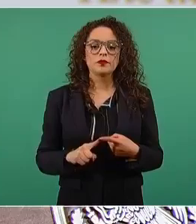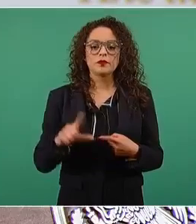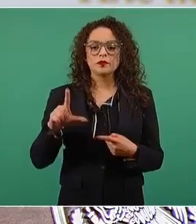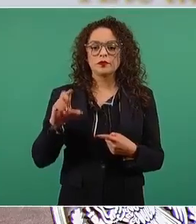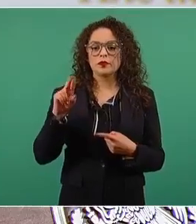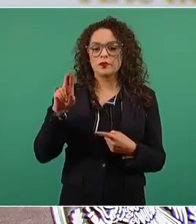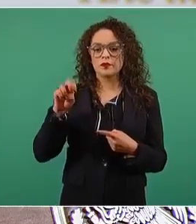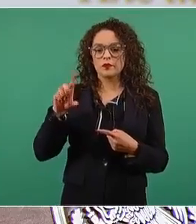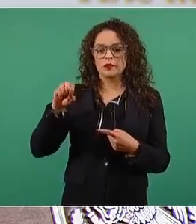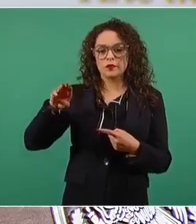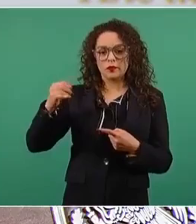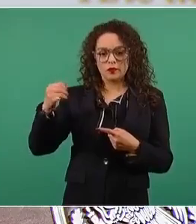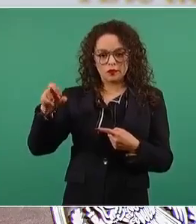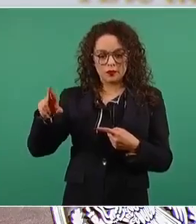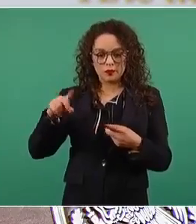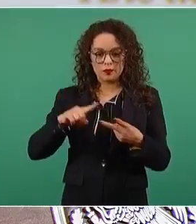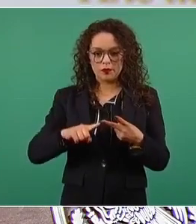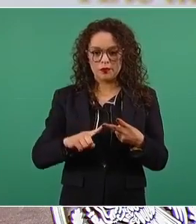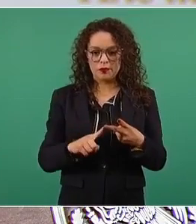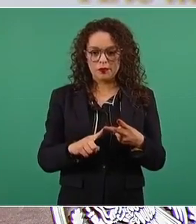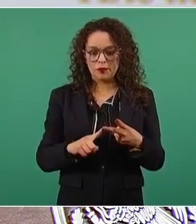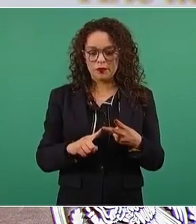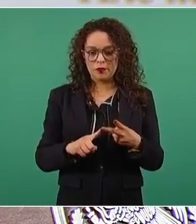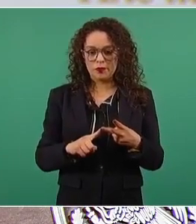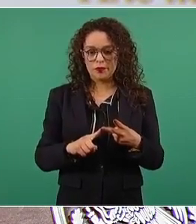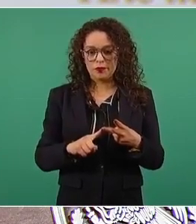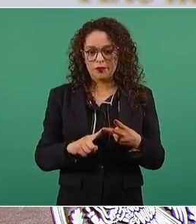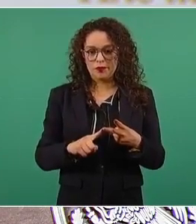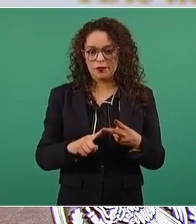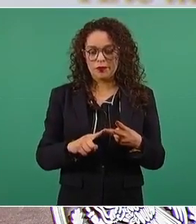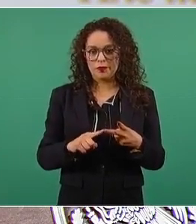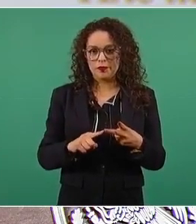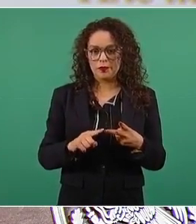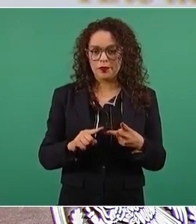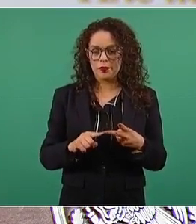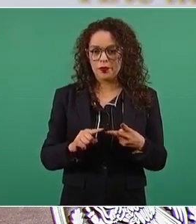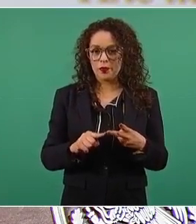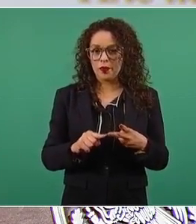Lorenzo Meyer, que no